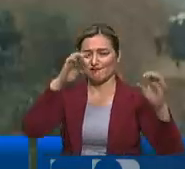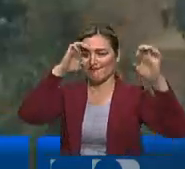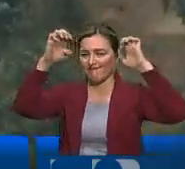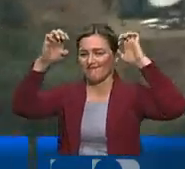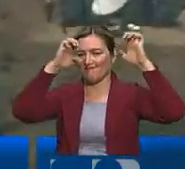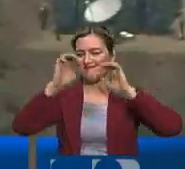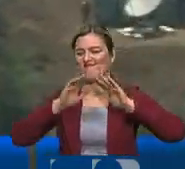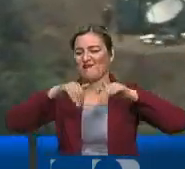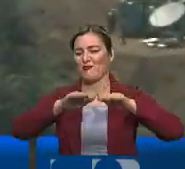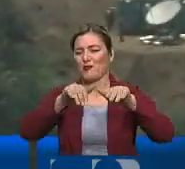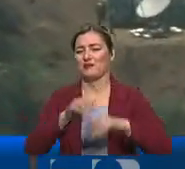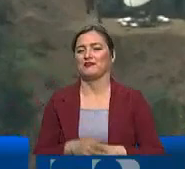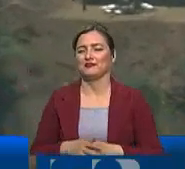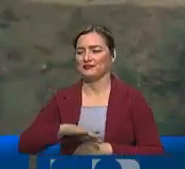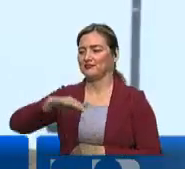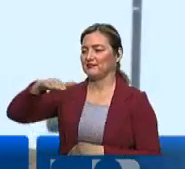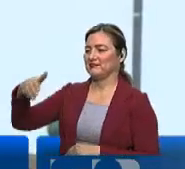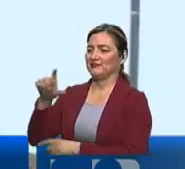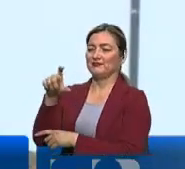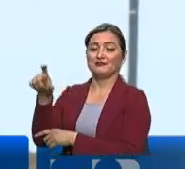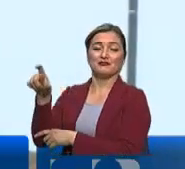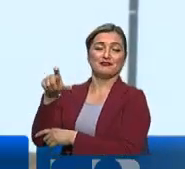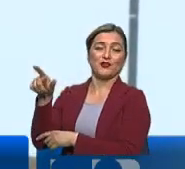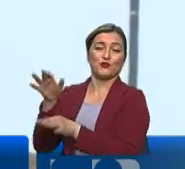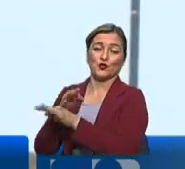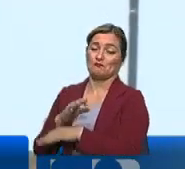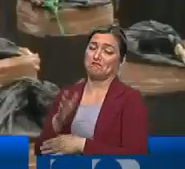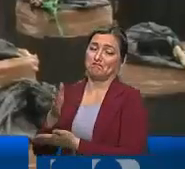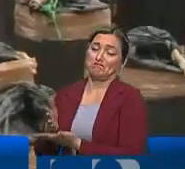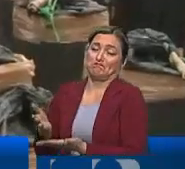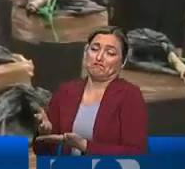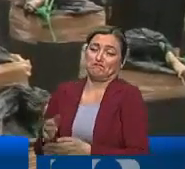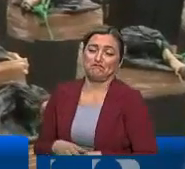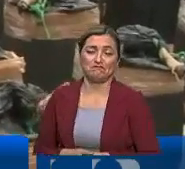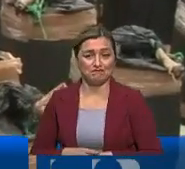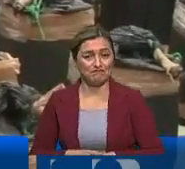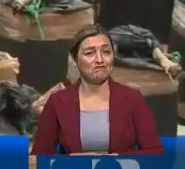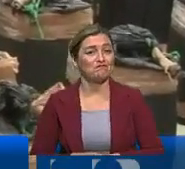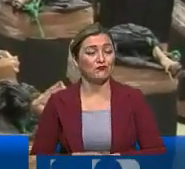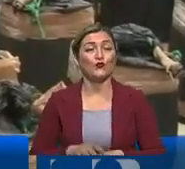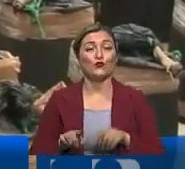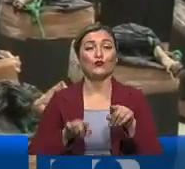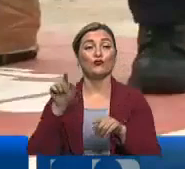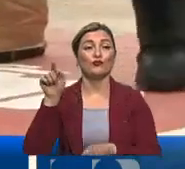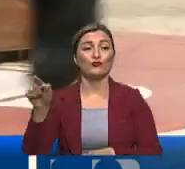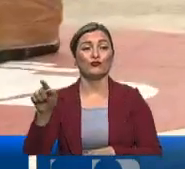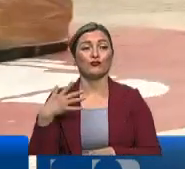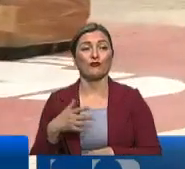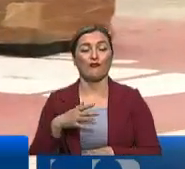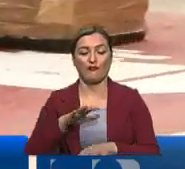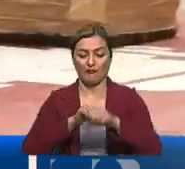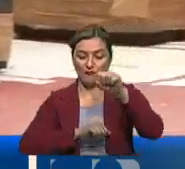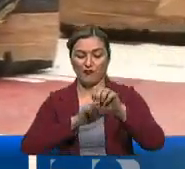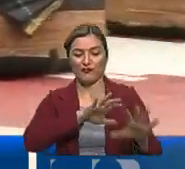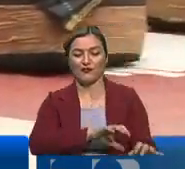estratégico. Ahí donde el radar para la detección de narcoavionetas ha dejado de funcionar. Ahí donde recientes acciones terminan con grandes